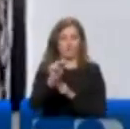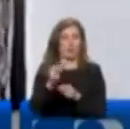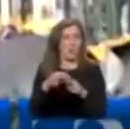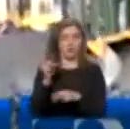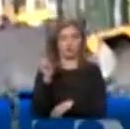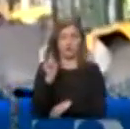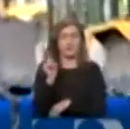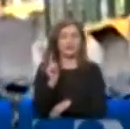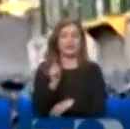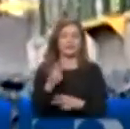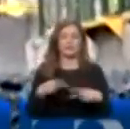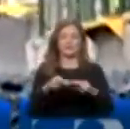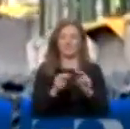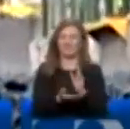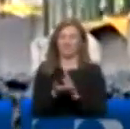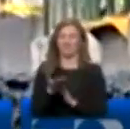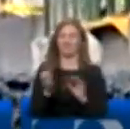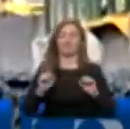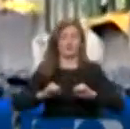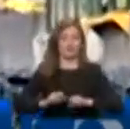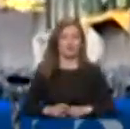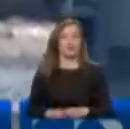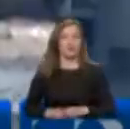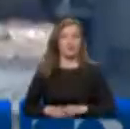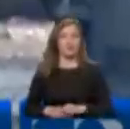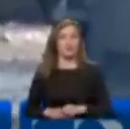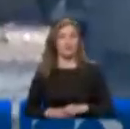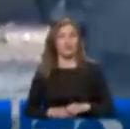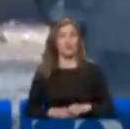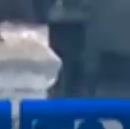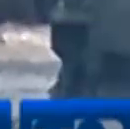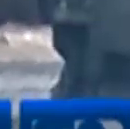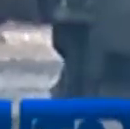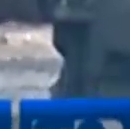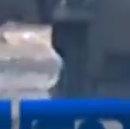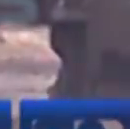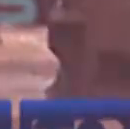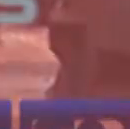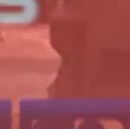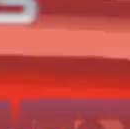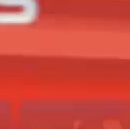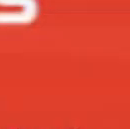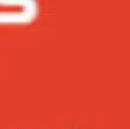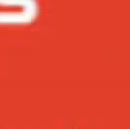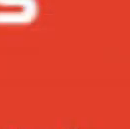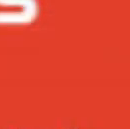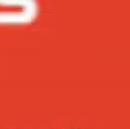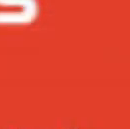elevarse con relación al valor del pavimento normal. En Quito, Jorge Loaiza, 24 horas.